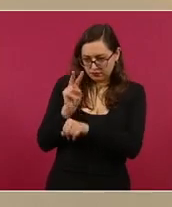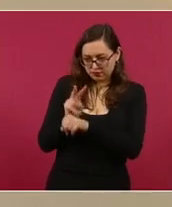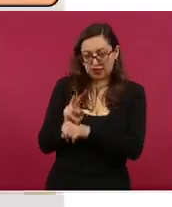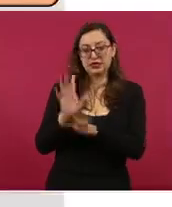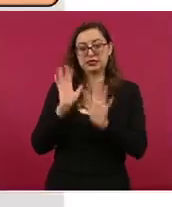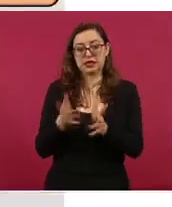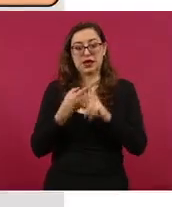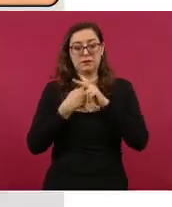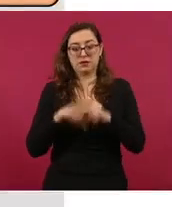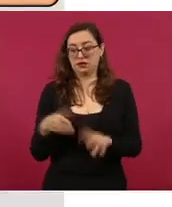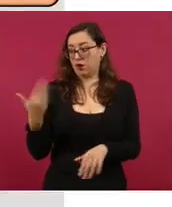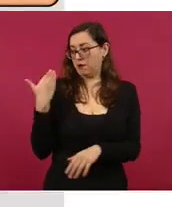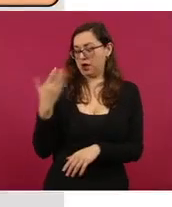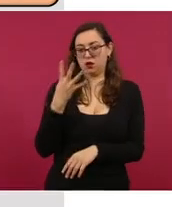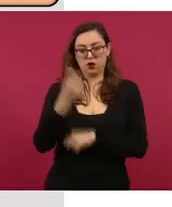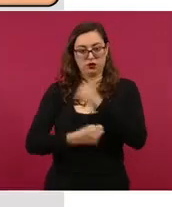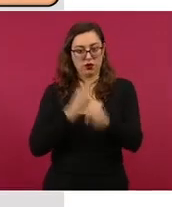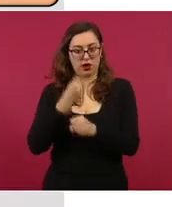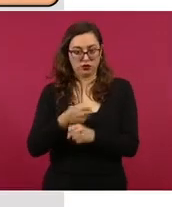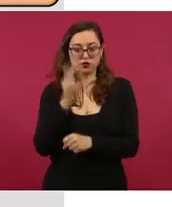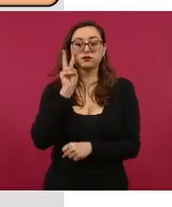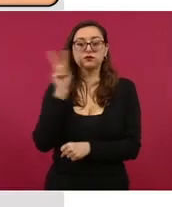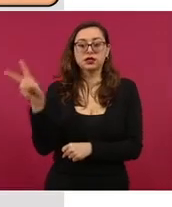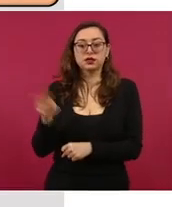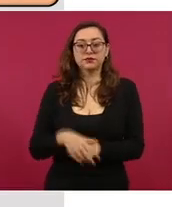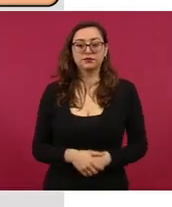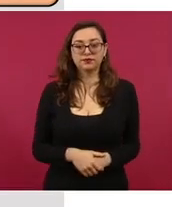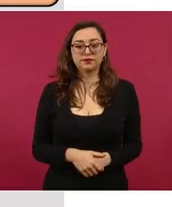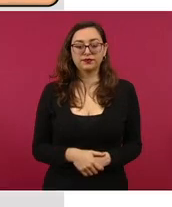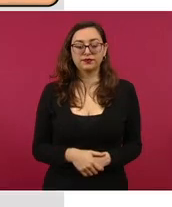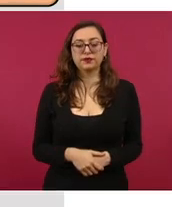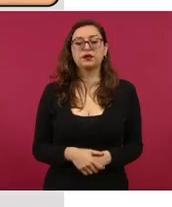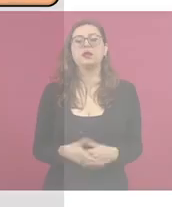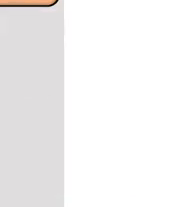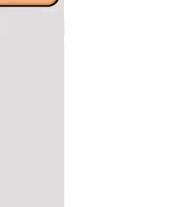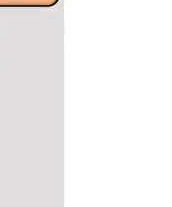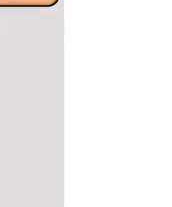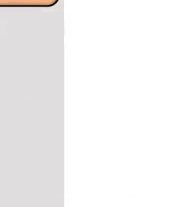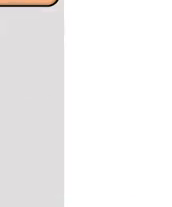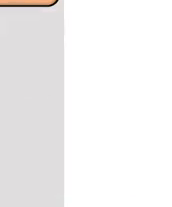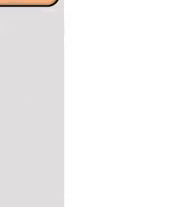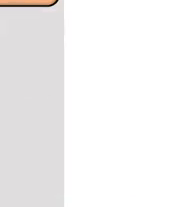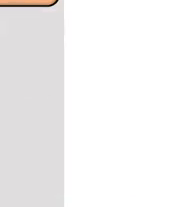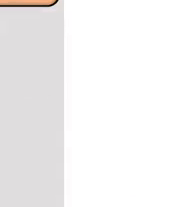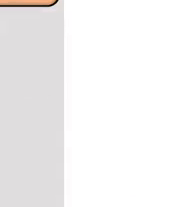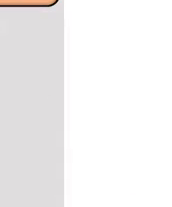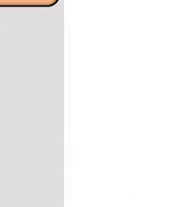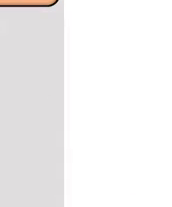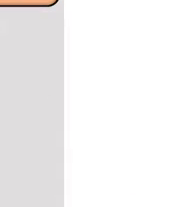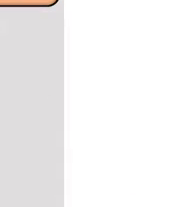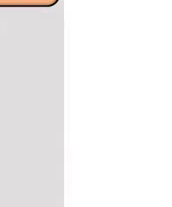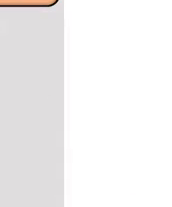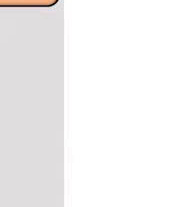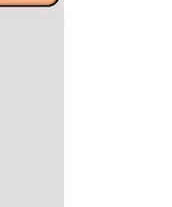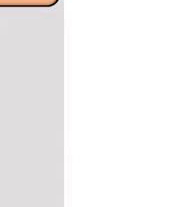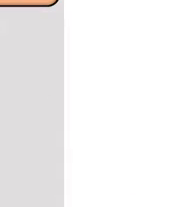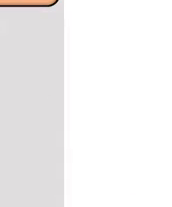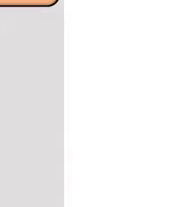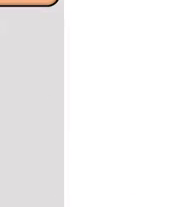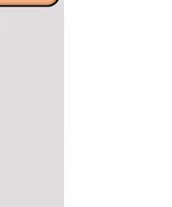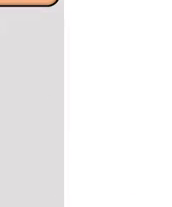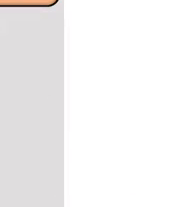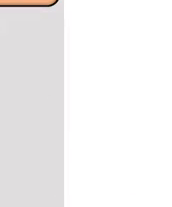este gobierno desde 2019, precisamente para evitar esquemas de defraudación fiscal, de simulación